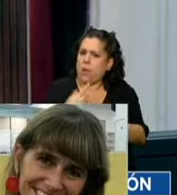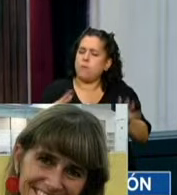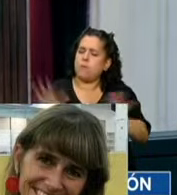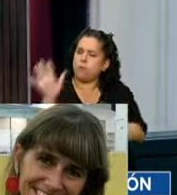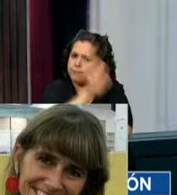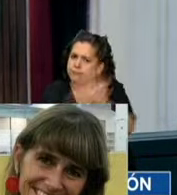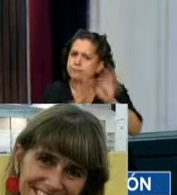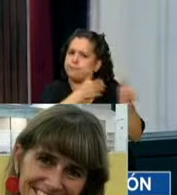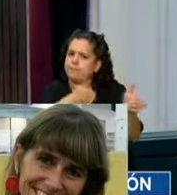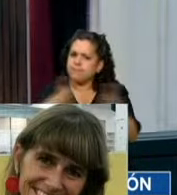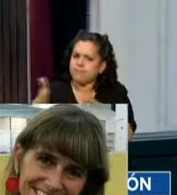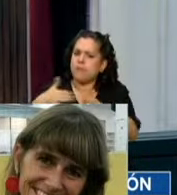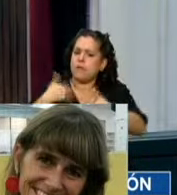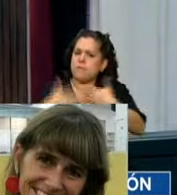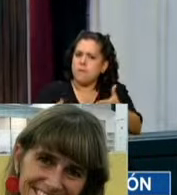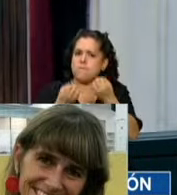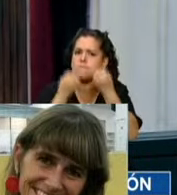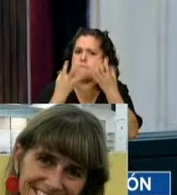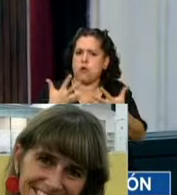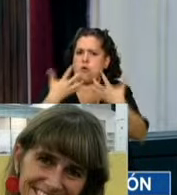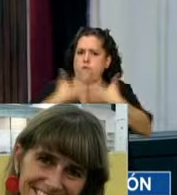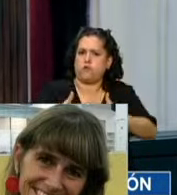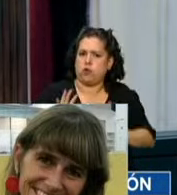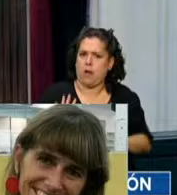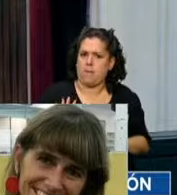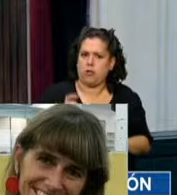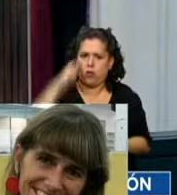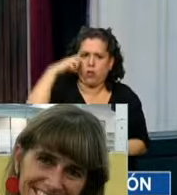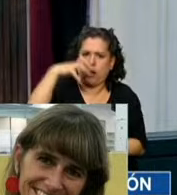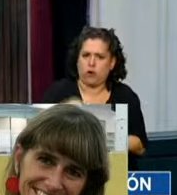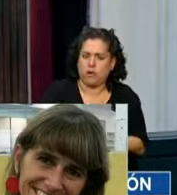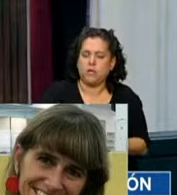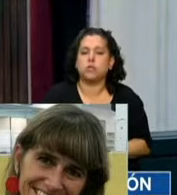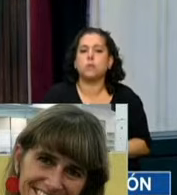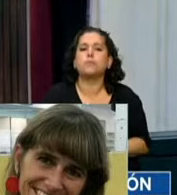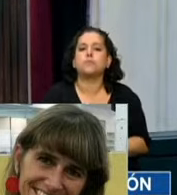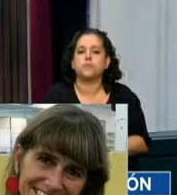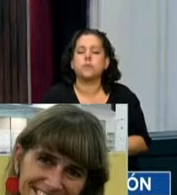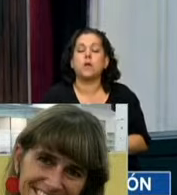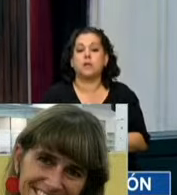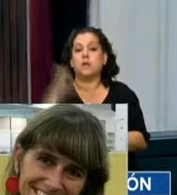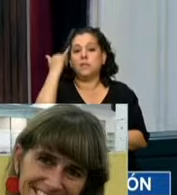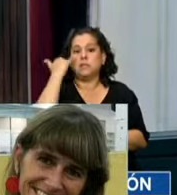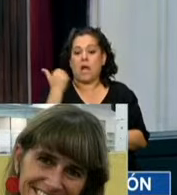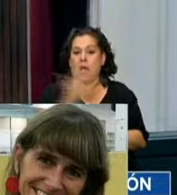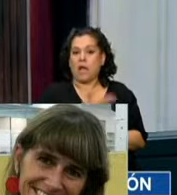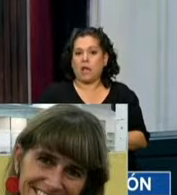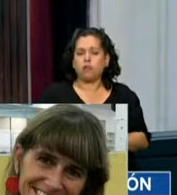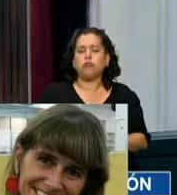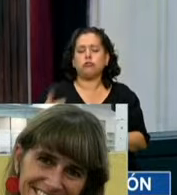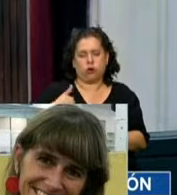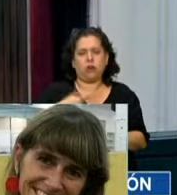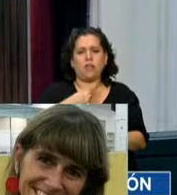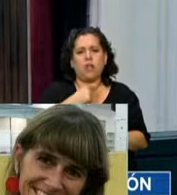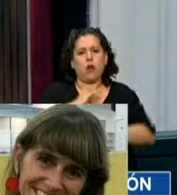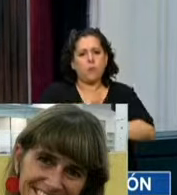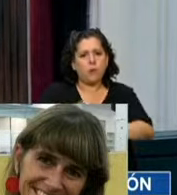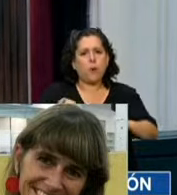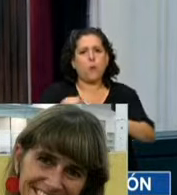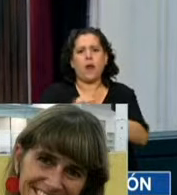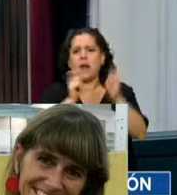jubilados brutalmente el primer trimestre frente a la inflación porque aplicaron la fórmula del gobierno anterior esta es la realidad concreta mi ley no le